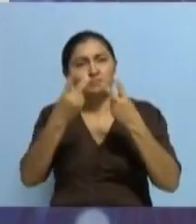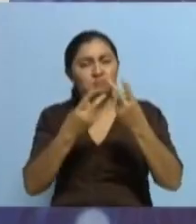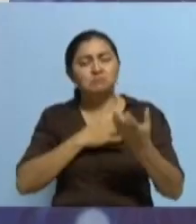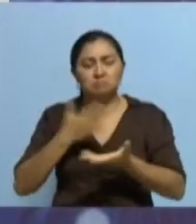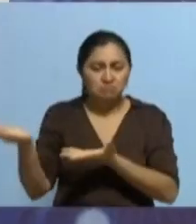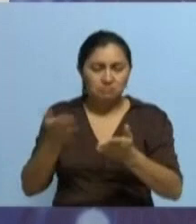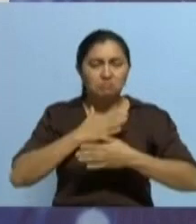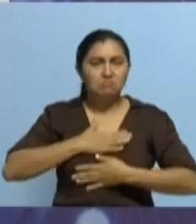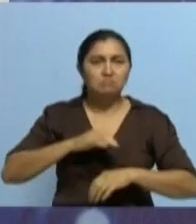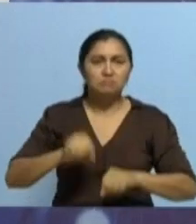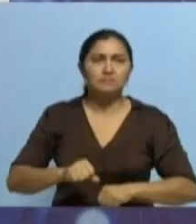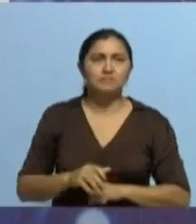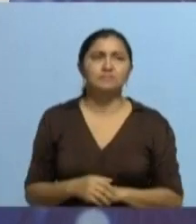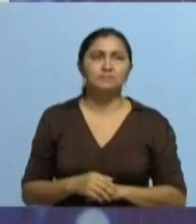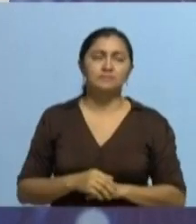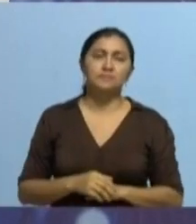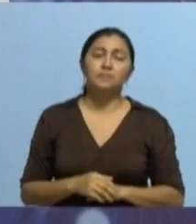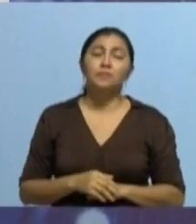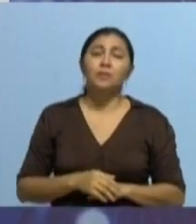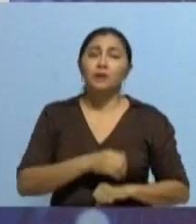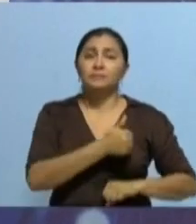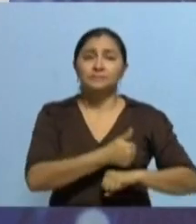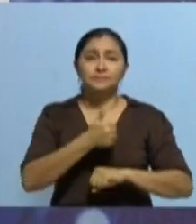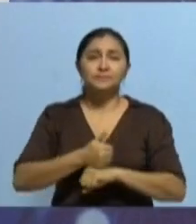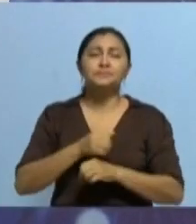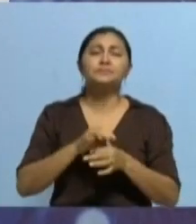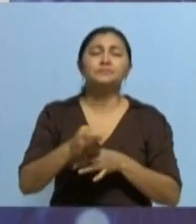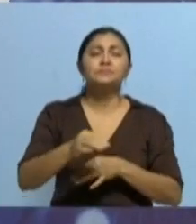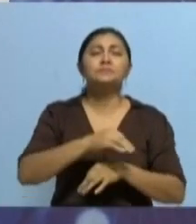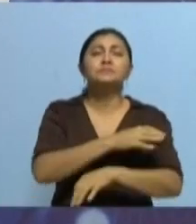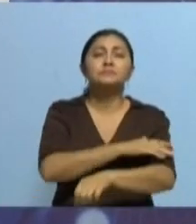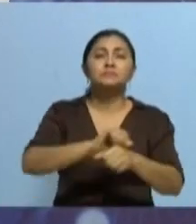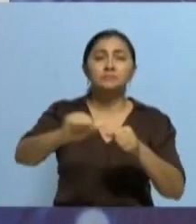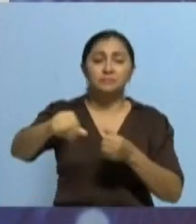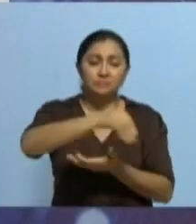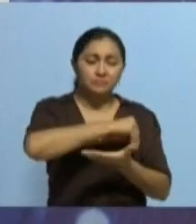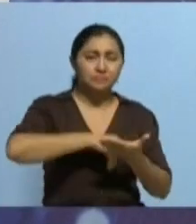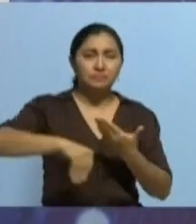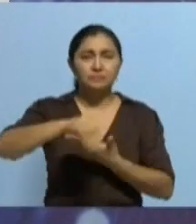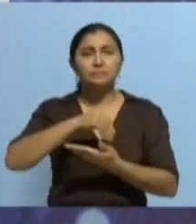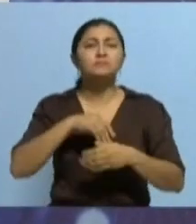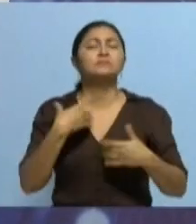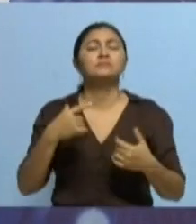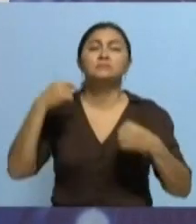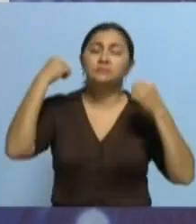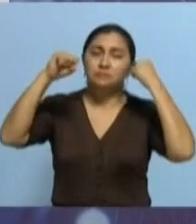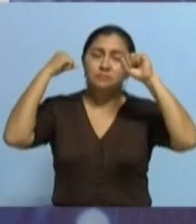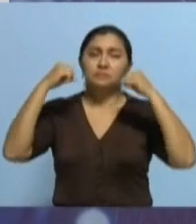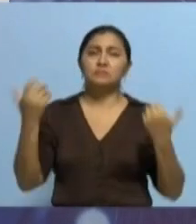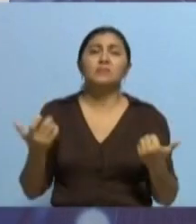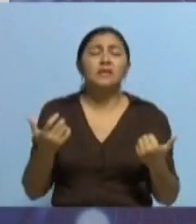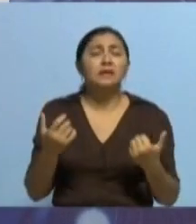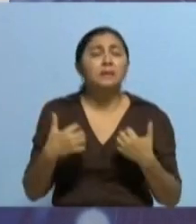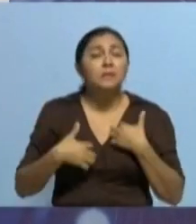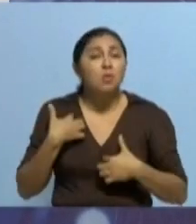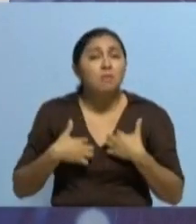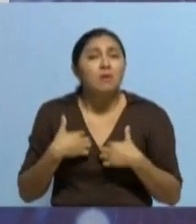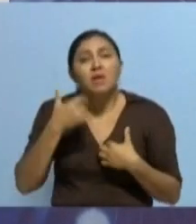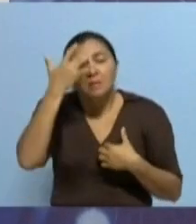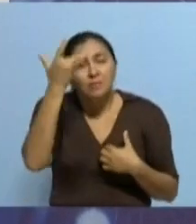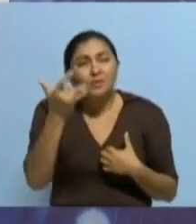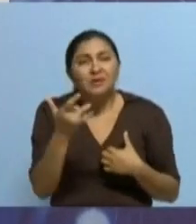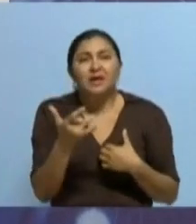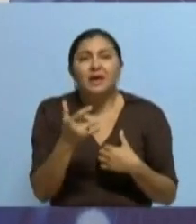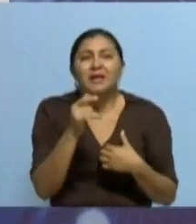Guajira. Las autoridades en el municipio de Sabana Larga, en el Atlántico, están preocupadas por los casos de microtráfico y el incremento de los hurtos.